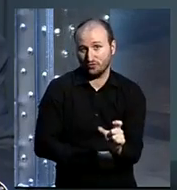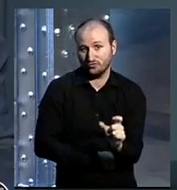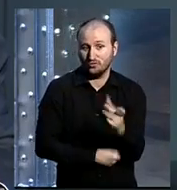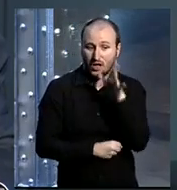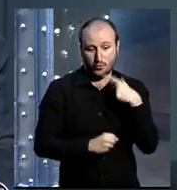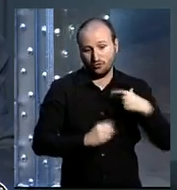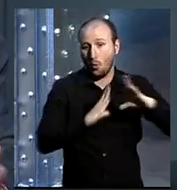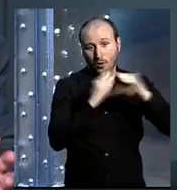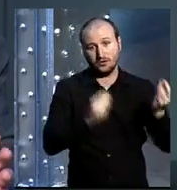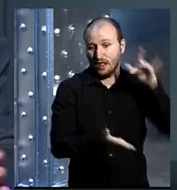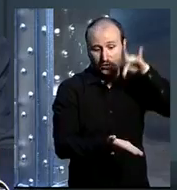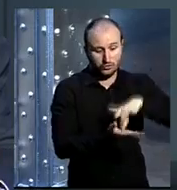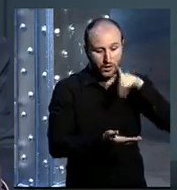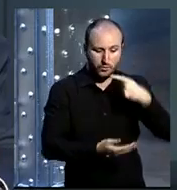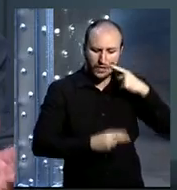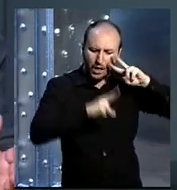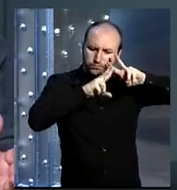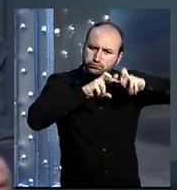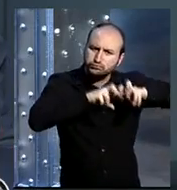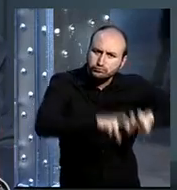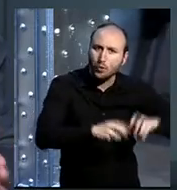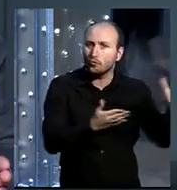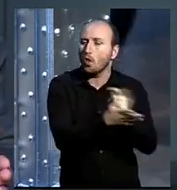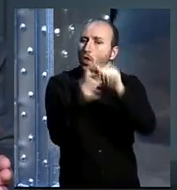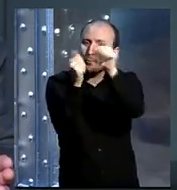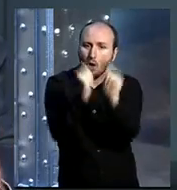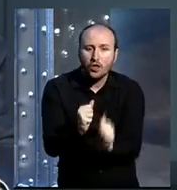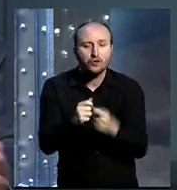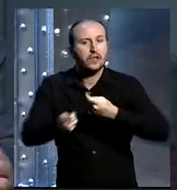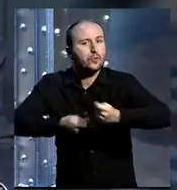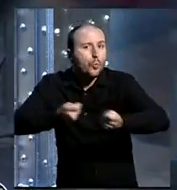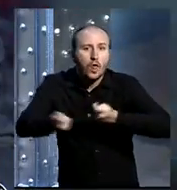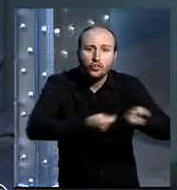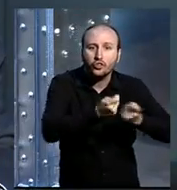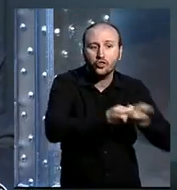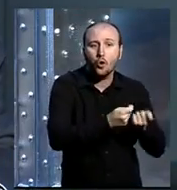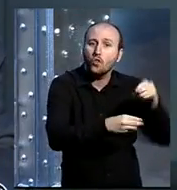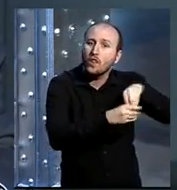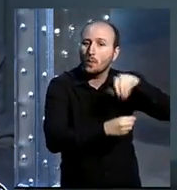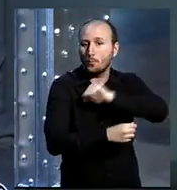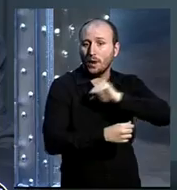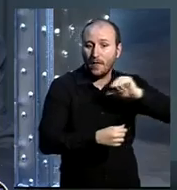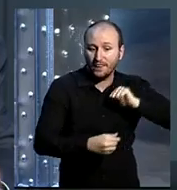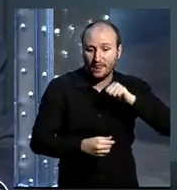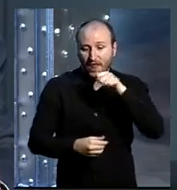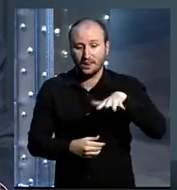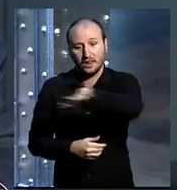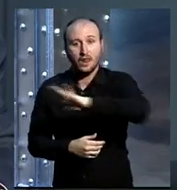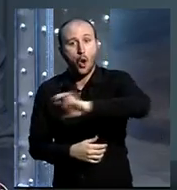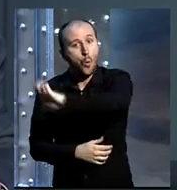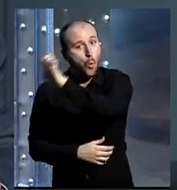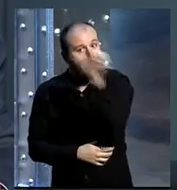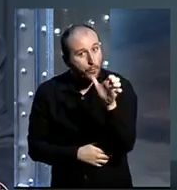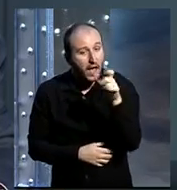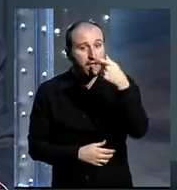en una primera parte, y se analizan con todos detalles los modelos de regulación de la privacidad en Europa, las tendencias